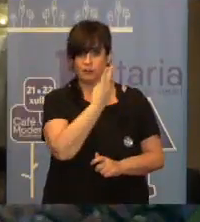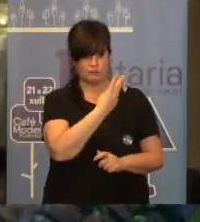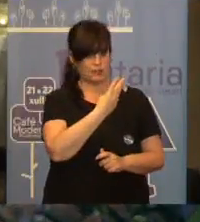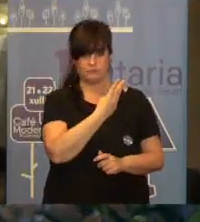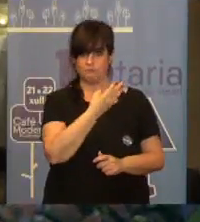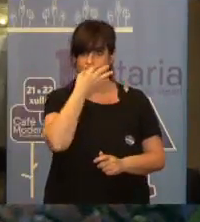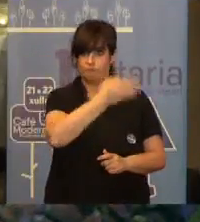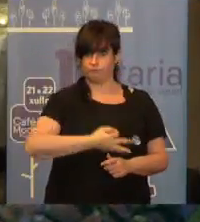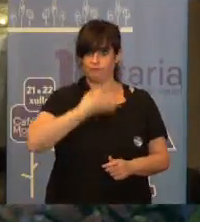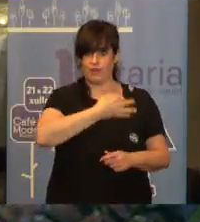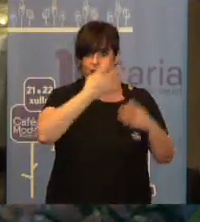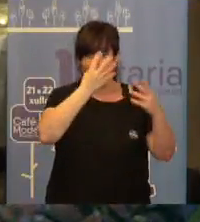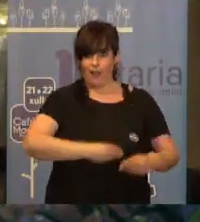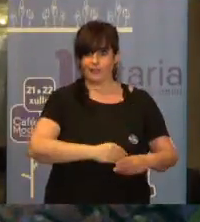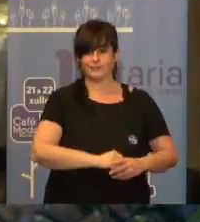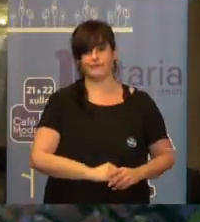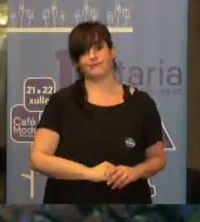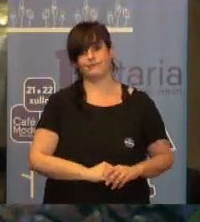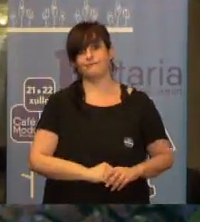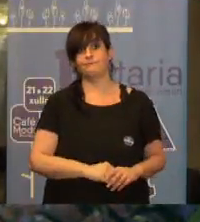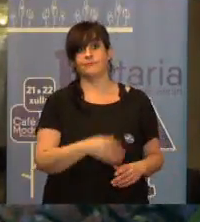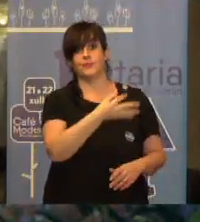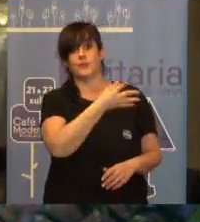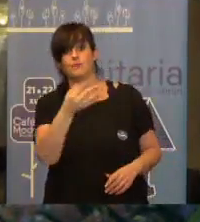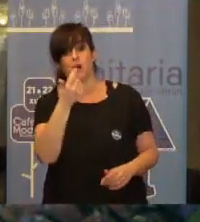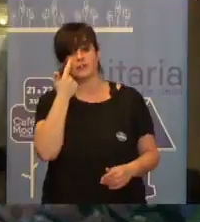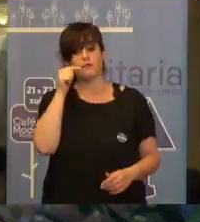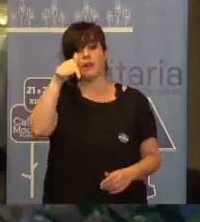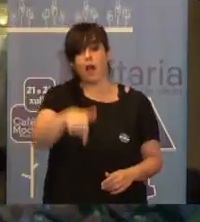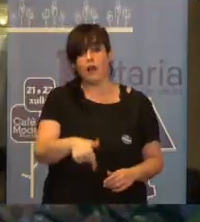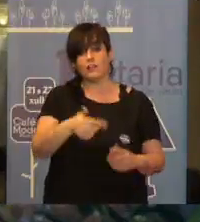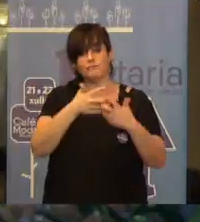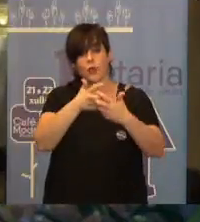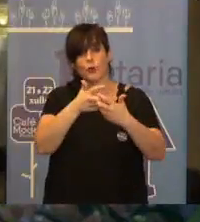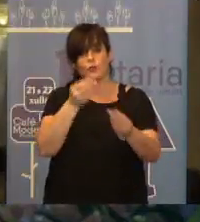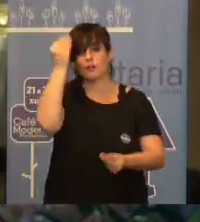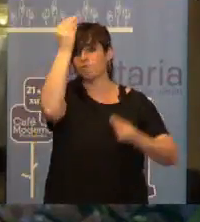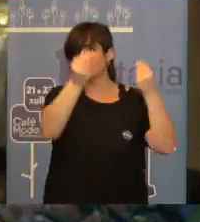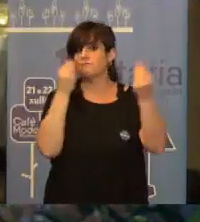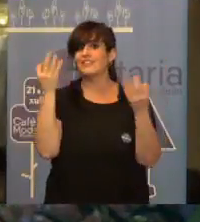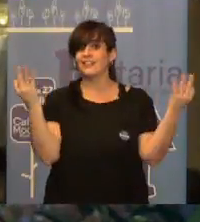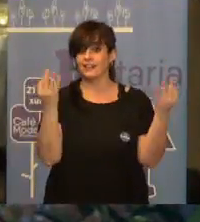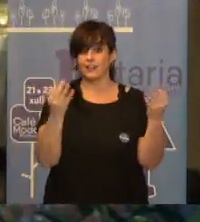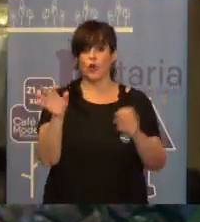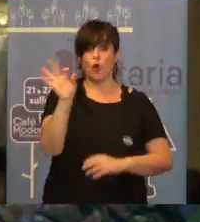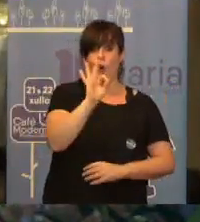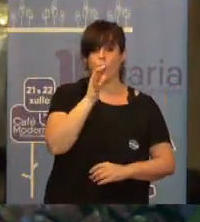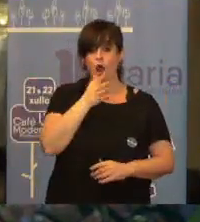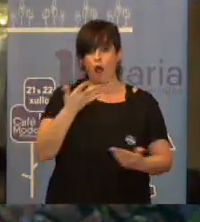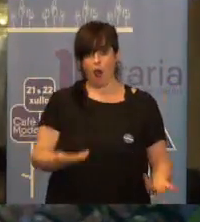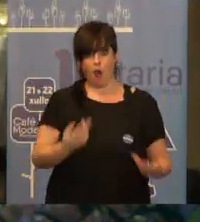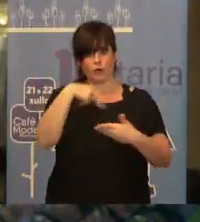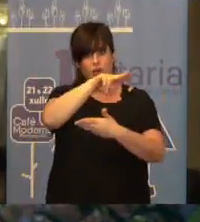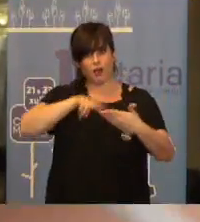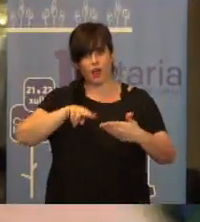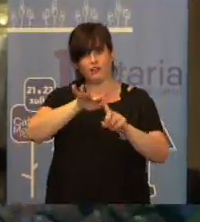e que dicirse entre sí do que pensan sobre esta aparente loita de marcos, que diagnóstico fan do momento en que se atopa actualmente a